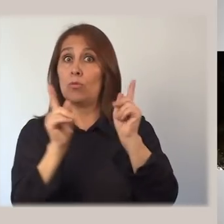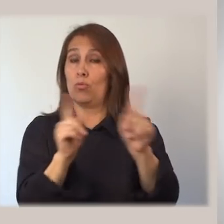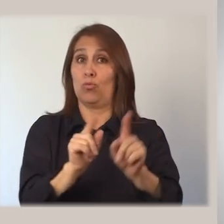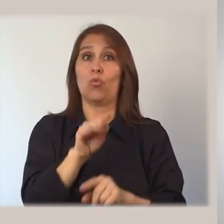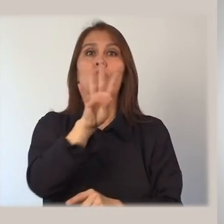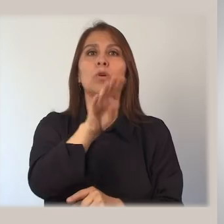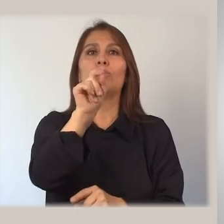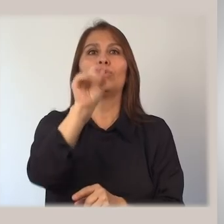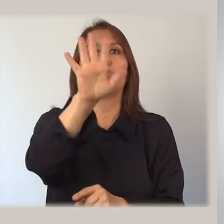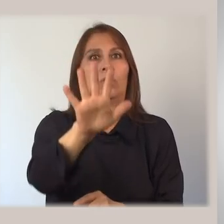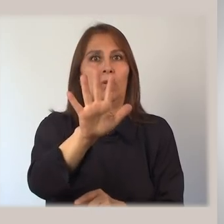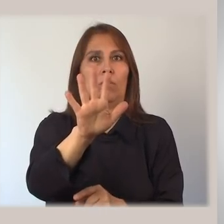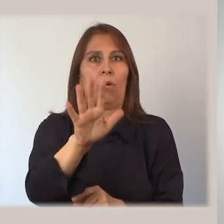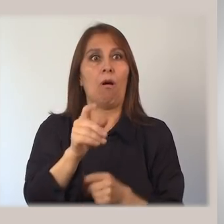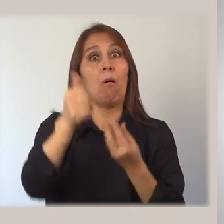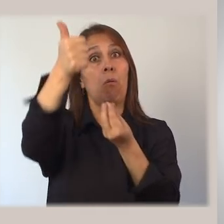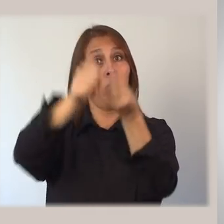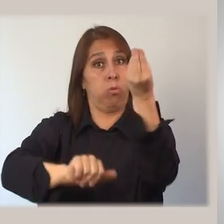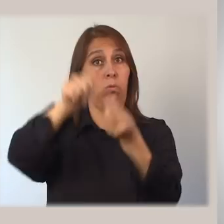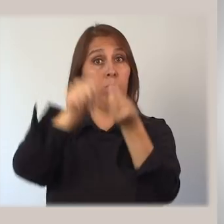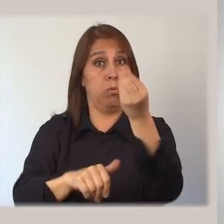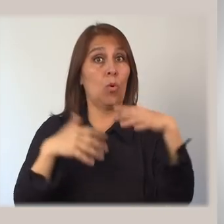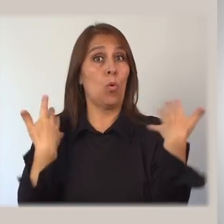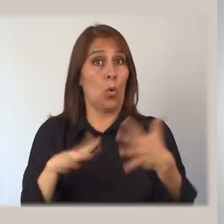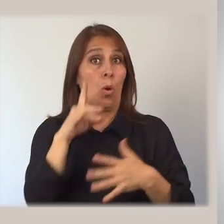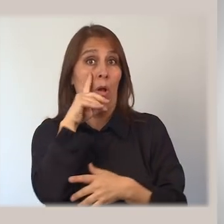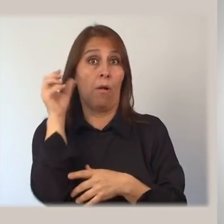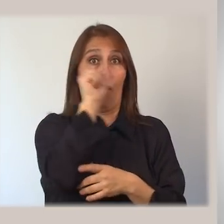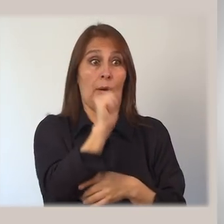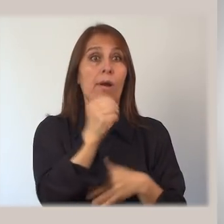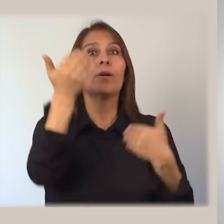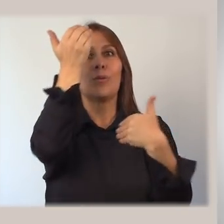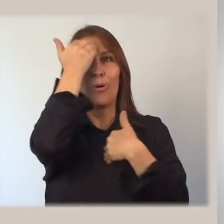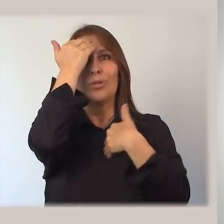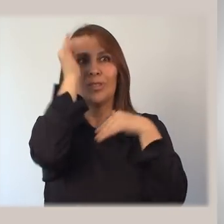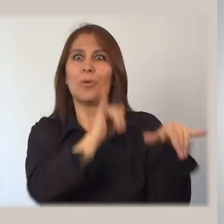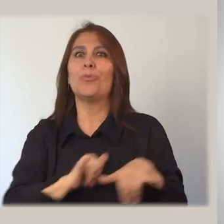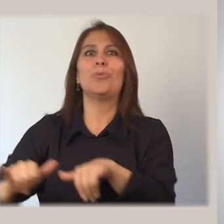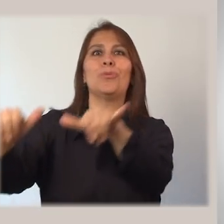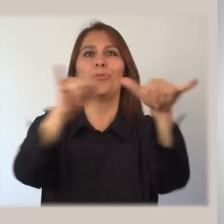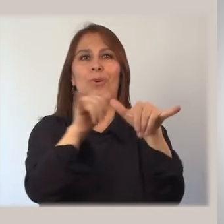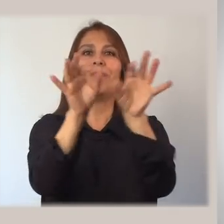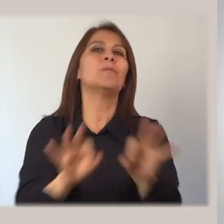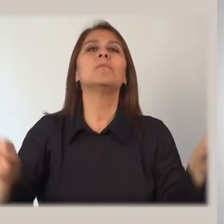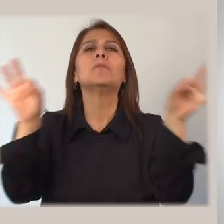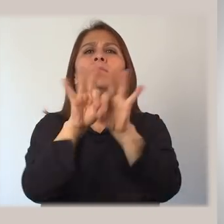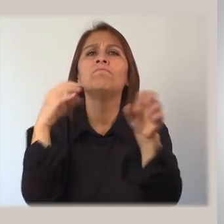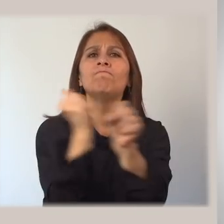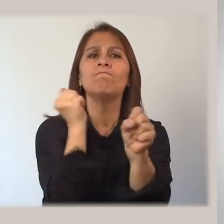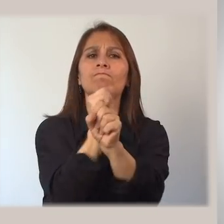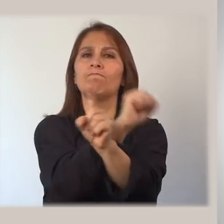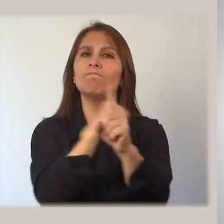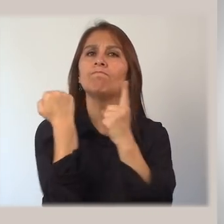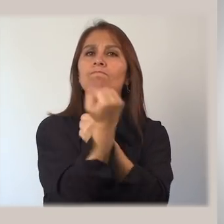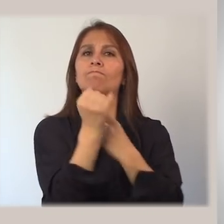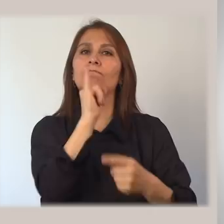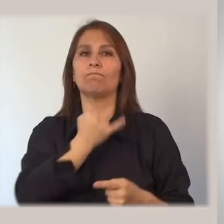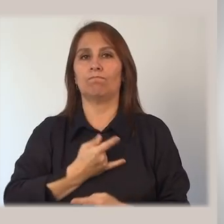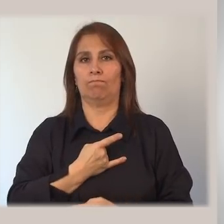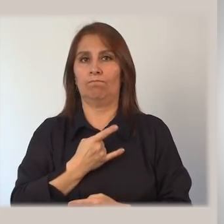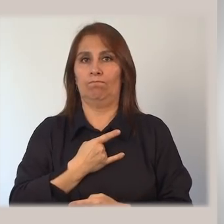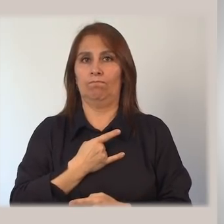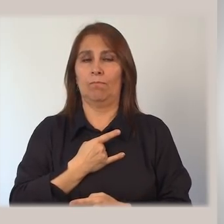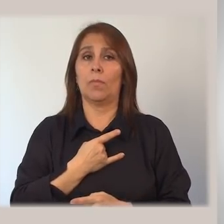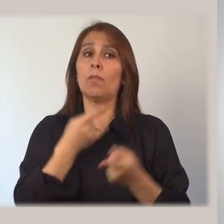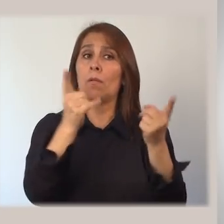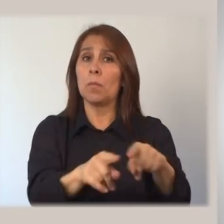de 4,5. Y en el concepto cualitativo, destacaron que existe una conciencia compartida de la importancia de la tarea social que cumple